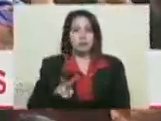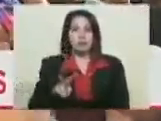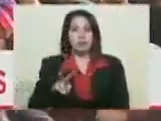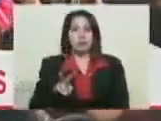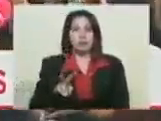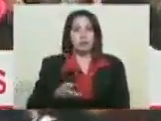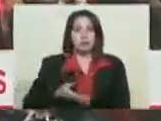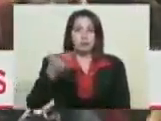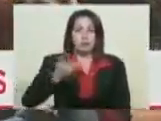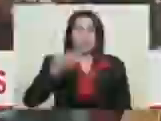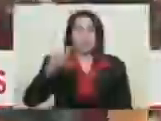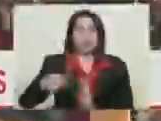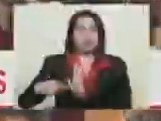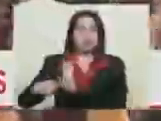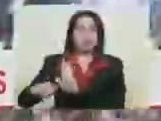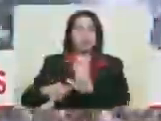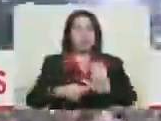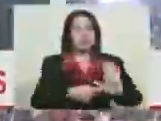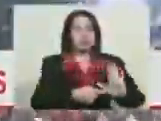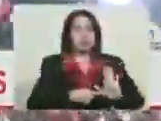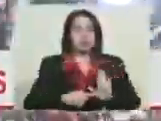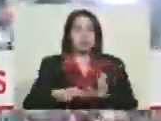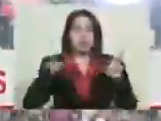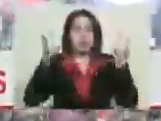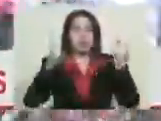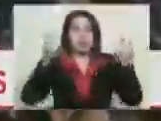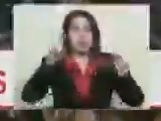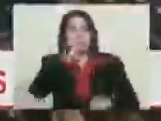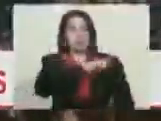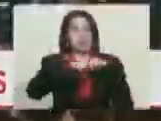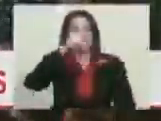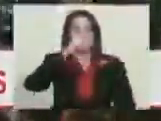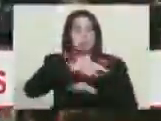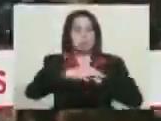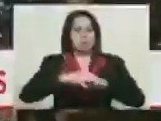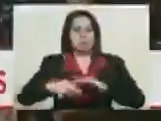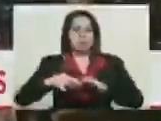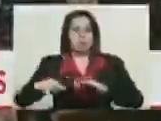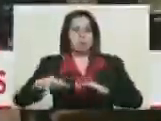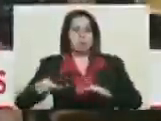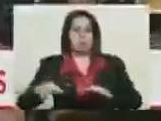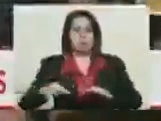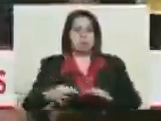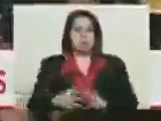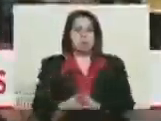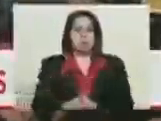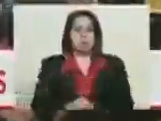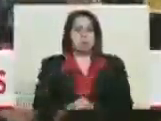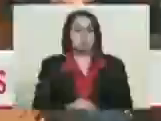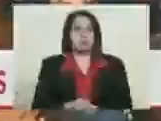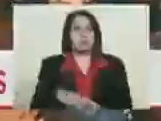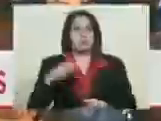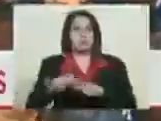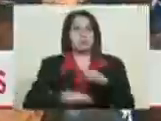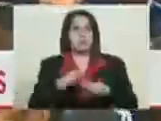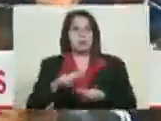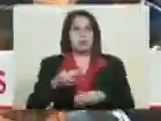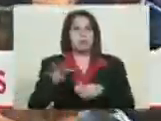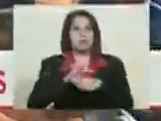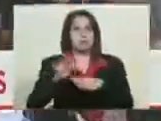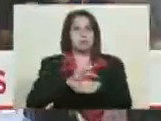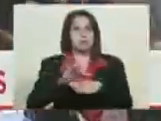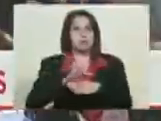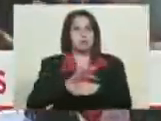es importante destacar que las nuevas autoridades municipales ejercerán funciones durante